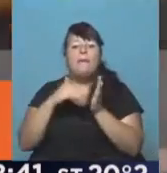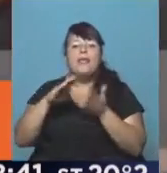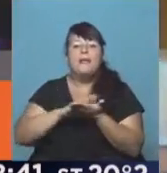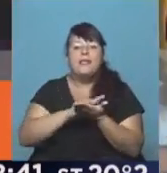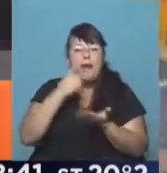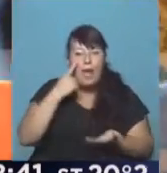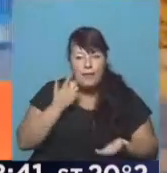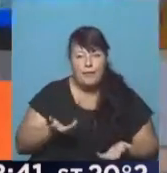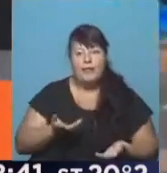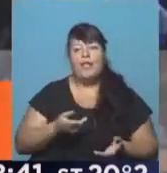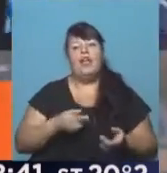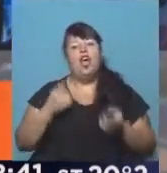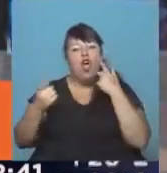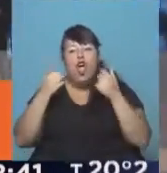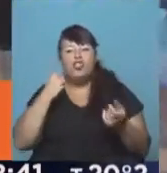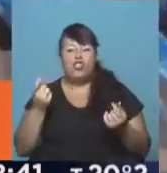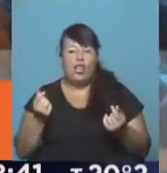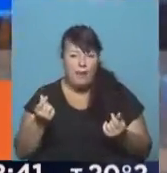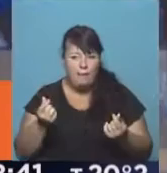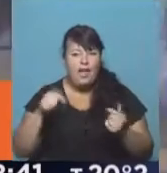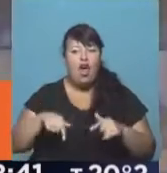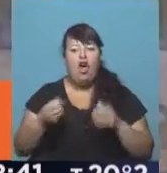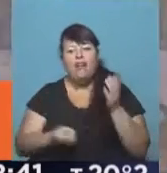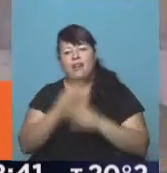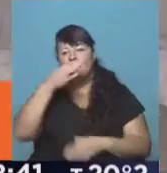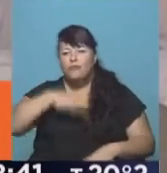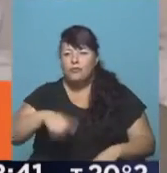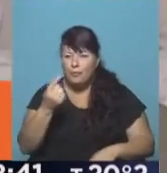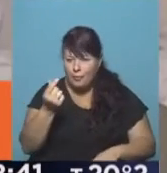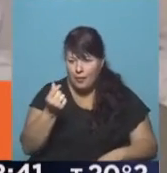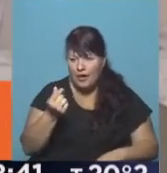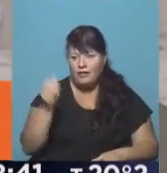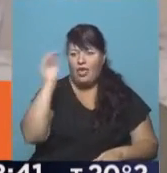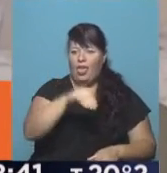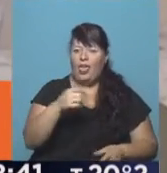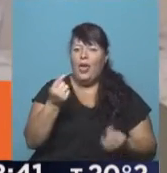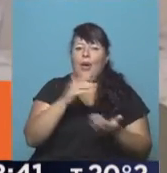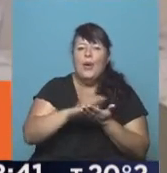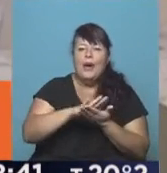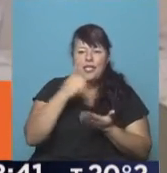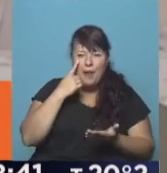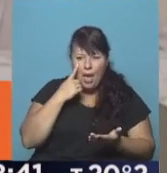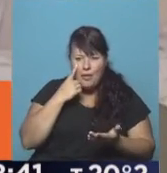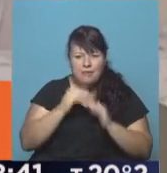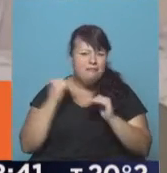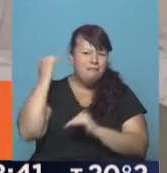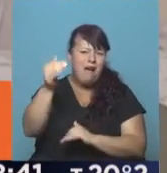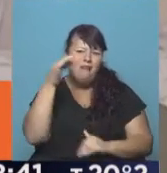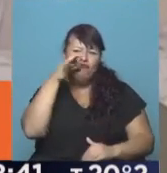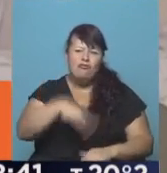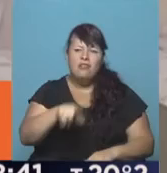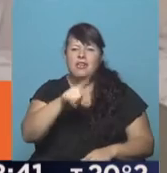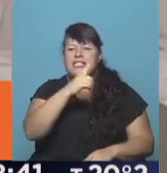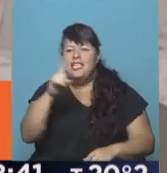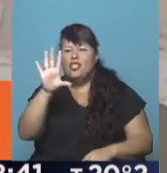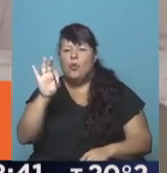el tema del control de precios o los formadores de precios se están poniendo a los precios de la canasta básica sobre precios de más de